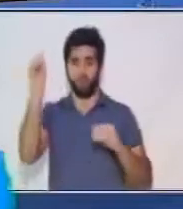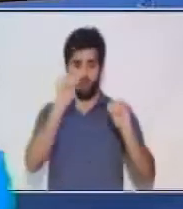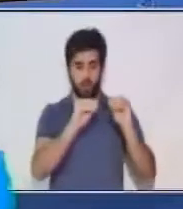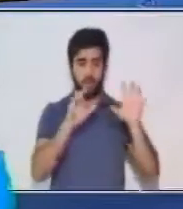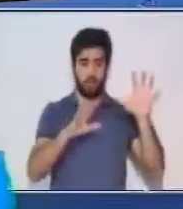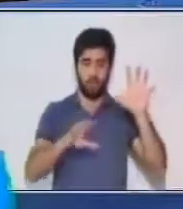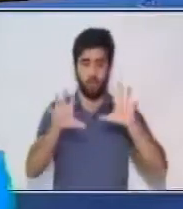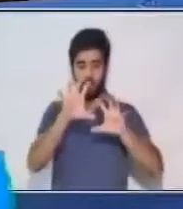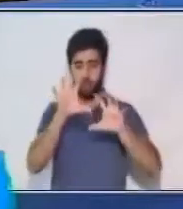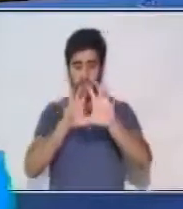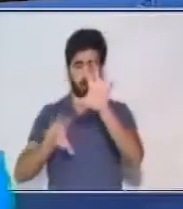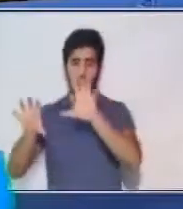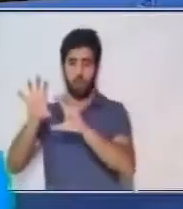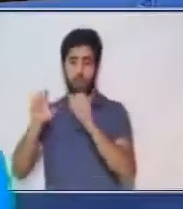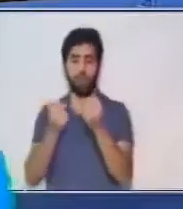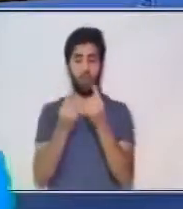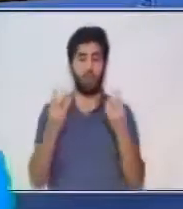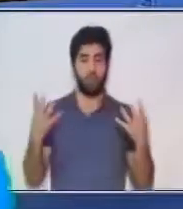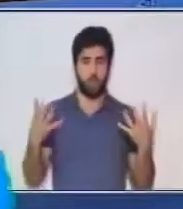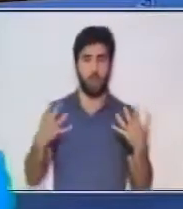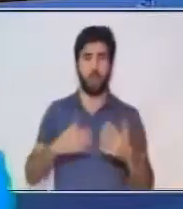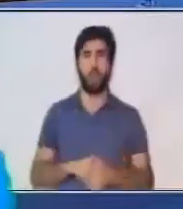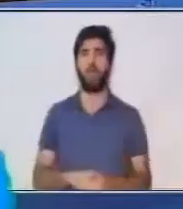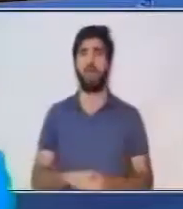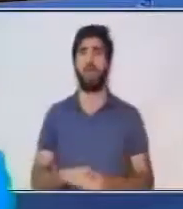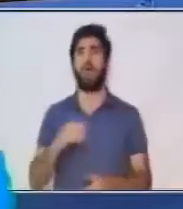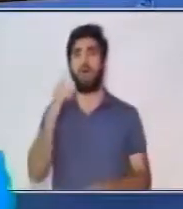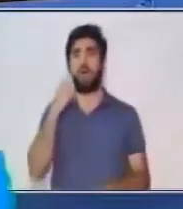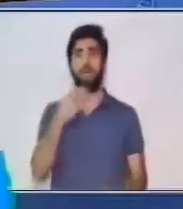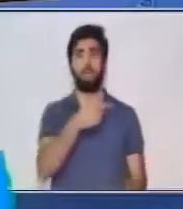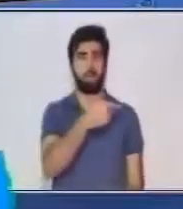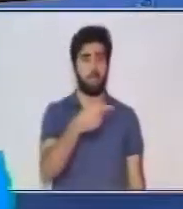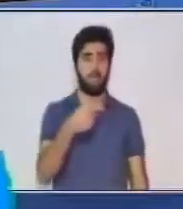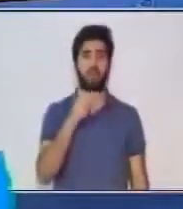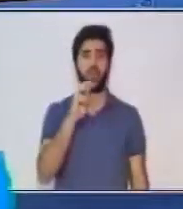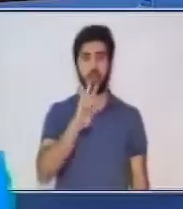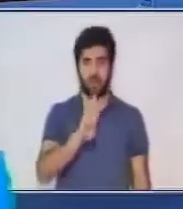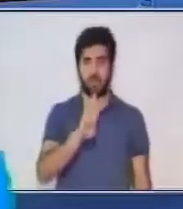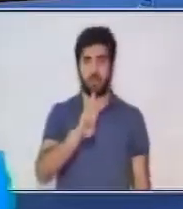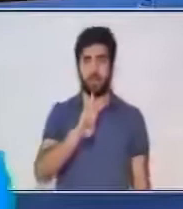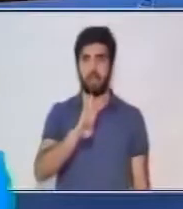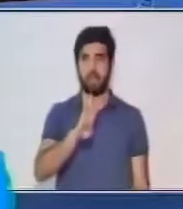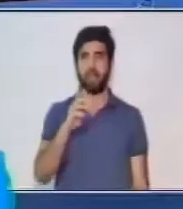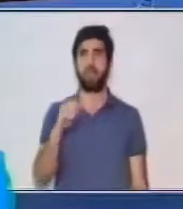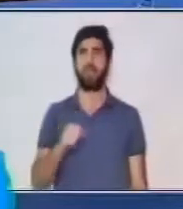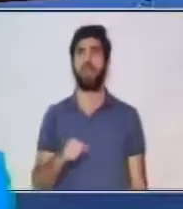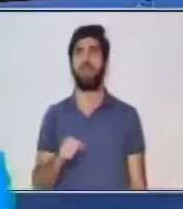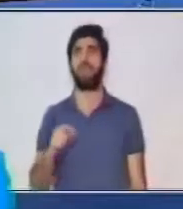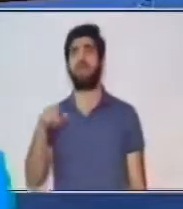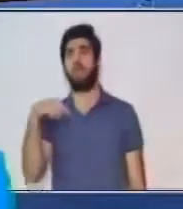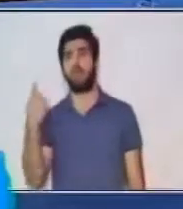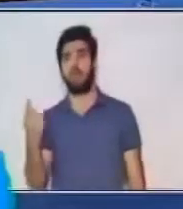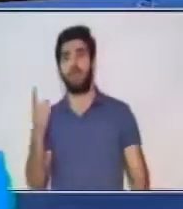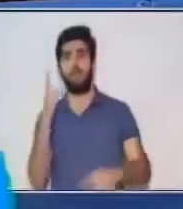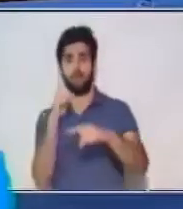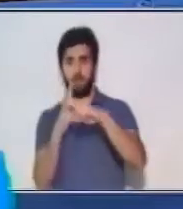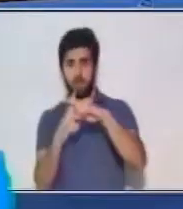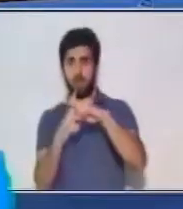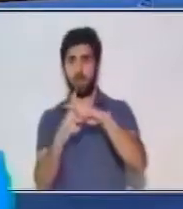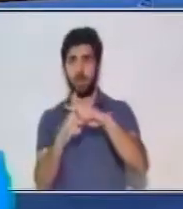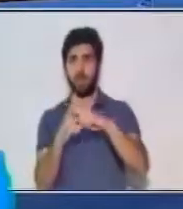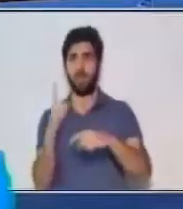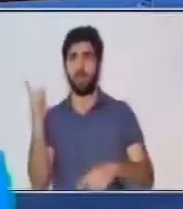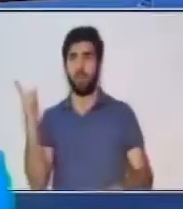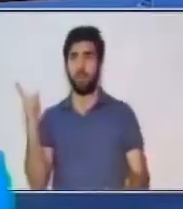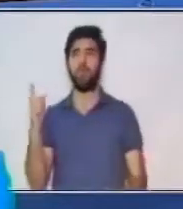conjugado. Vamos a colocar negativa la primera raíz y positiva